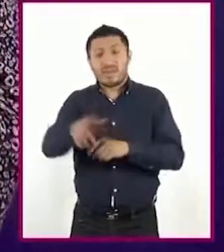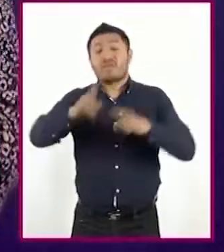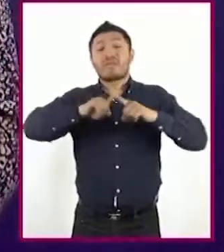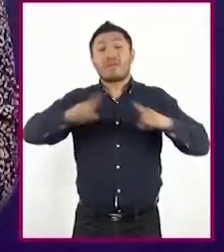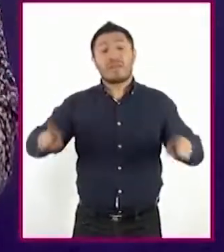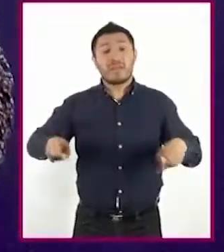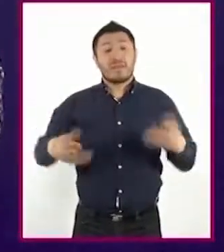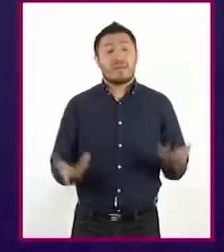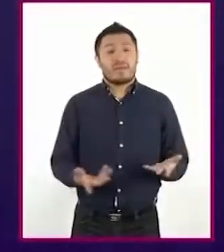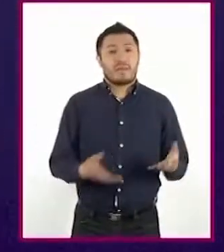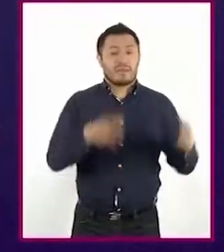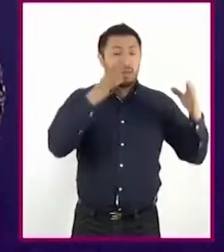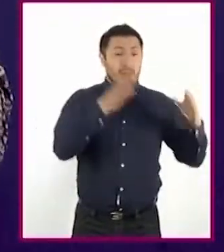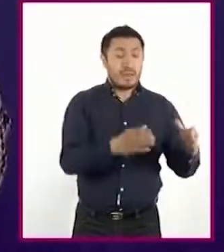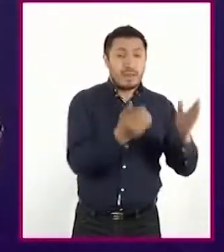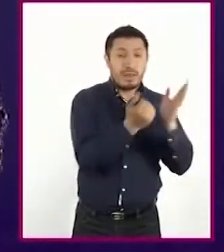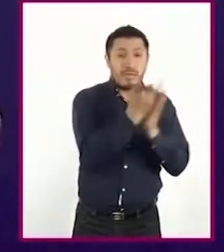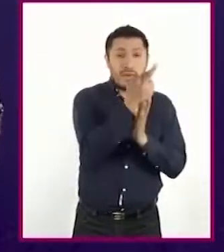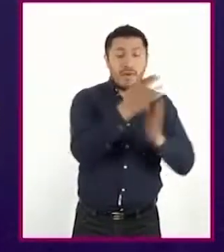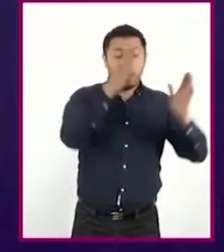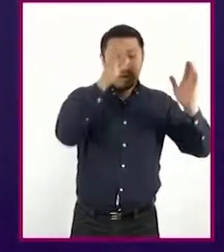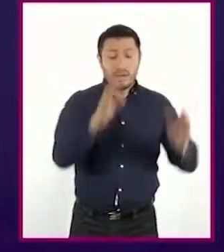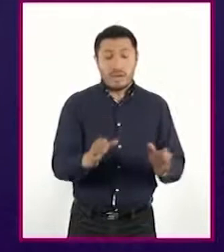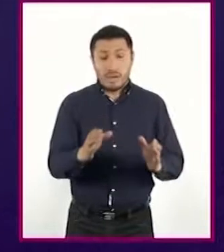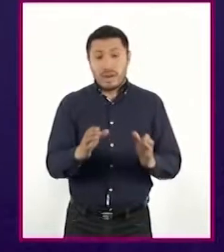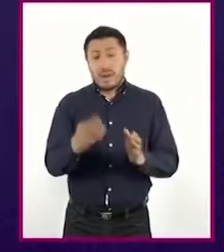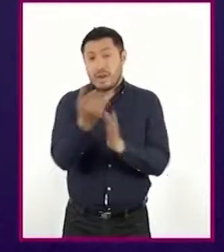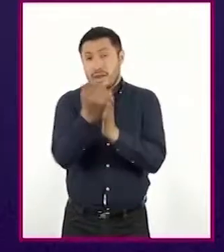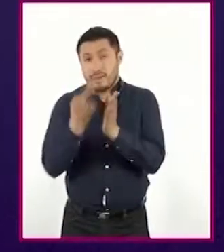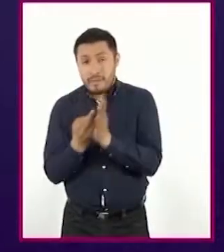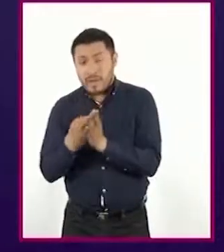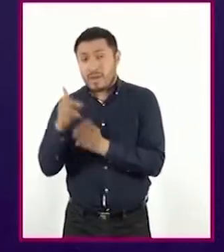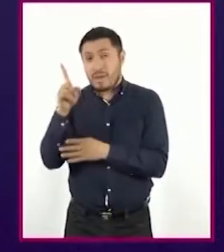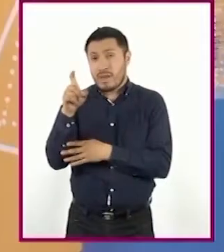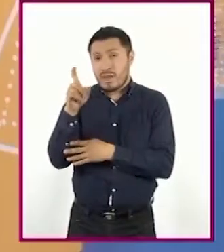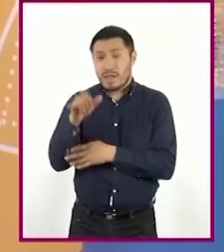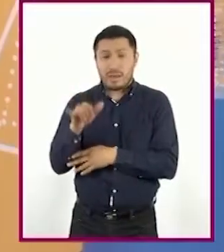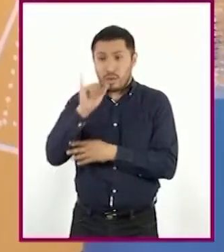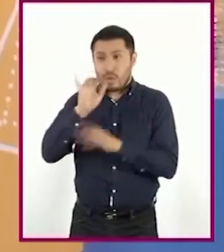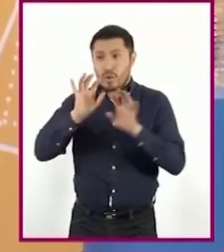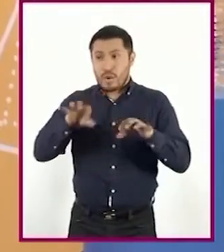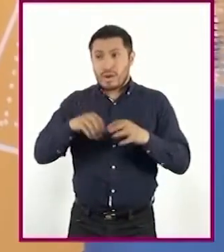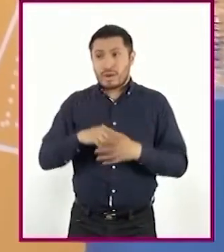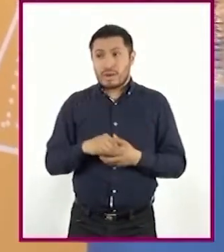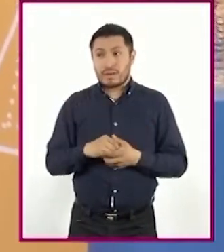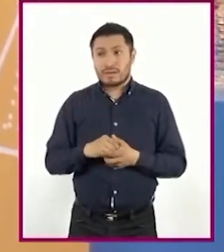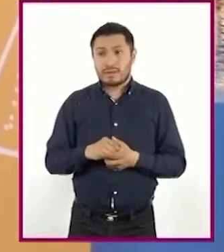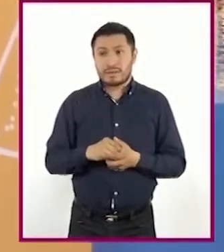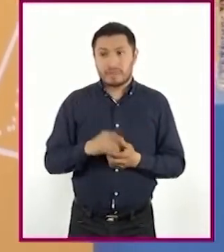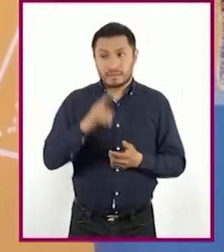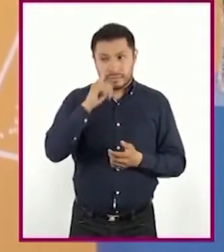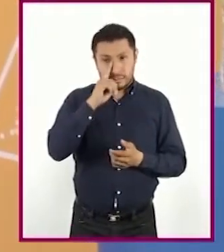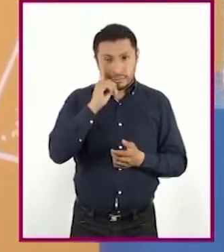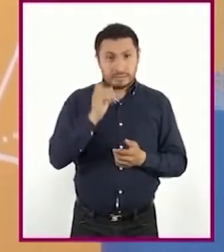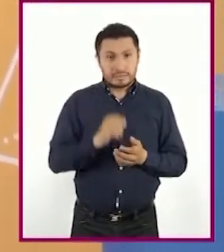hay entre la mayor y la menor cantidad de agua registrada?